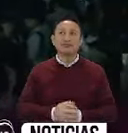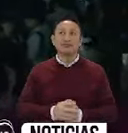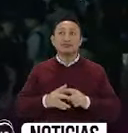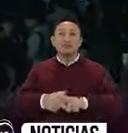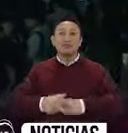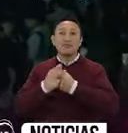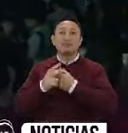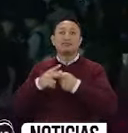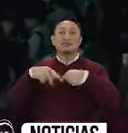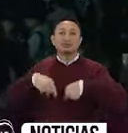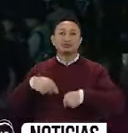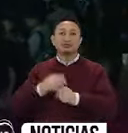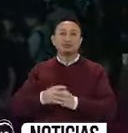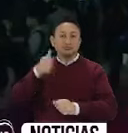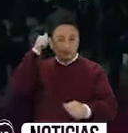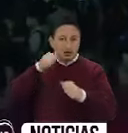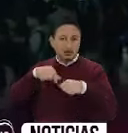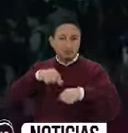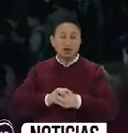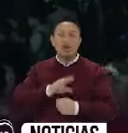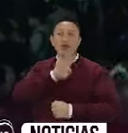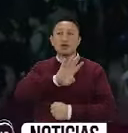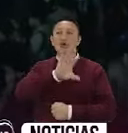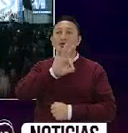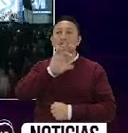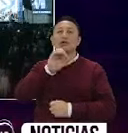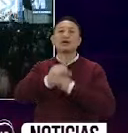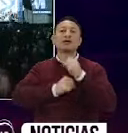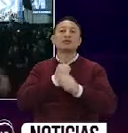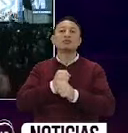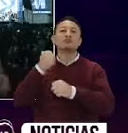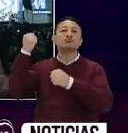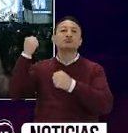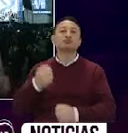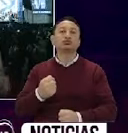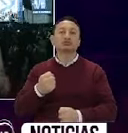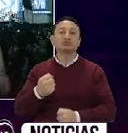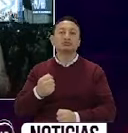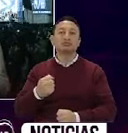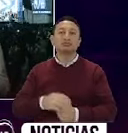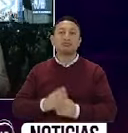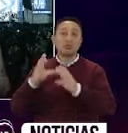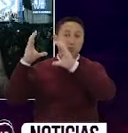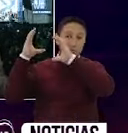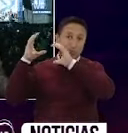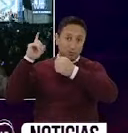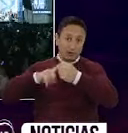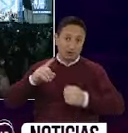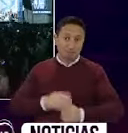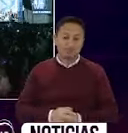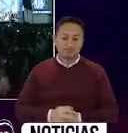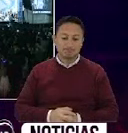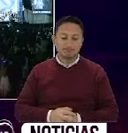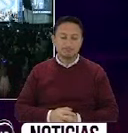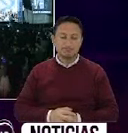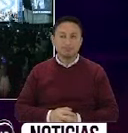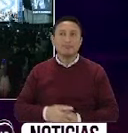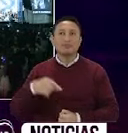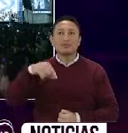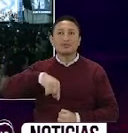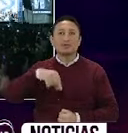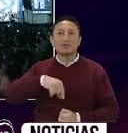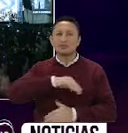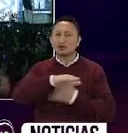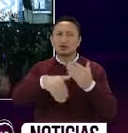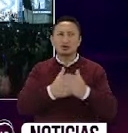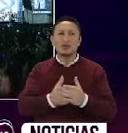inicio de la conmemoración de los 490 años de fundación de San Francisco de Quito. La Carita de Dios está albergando a